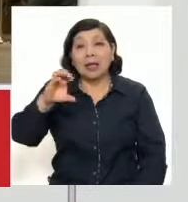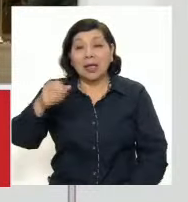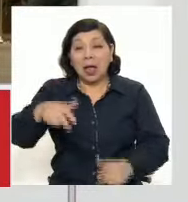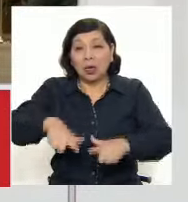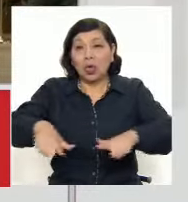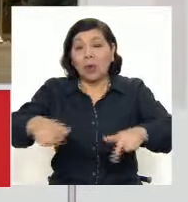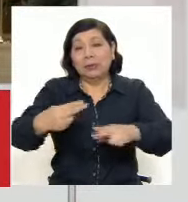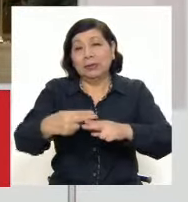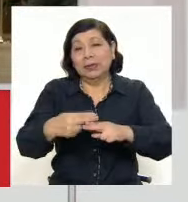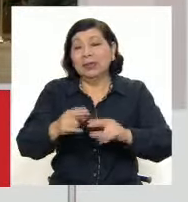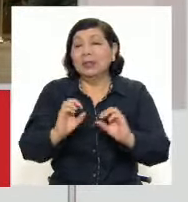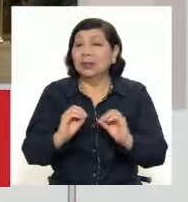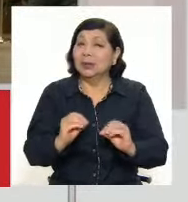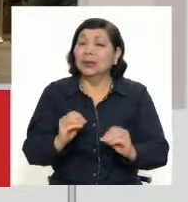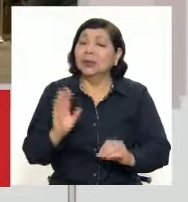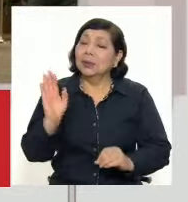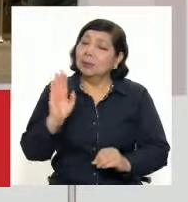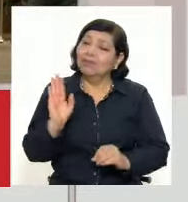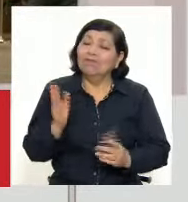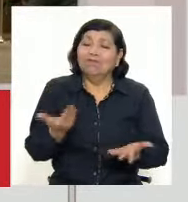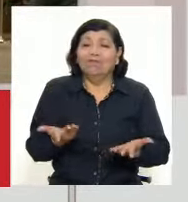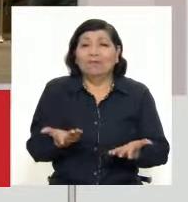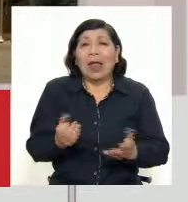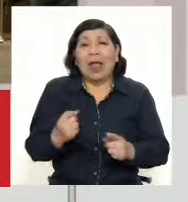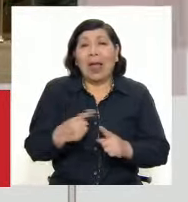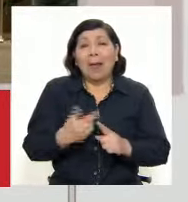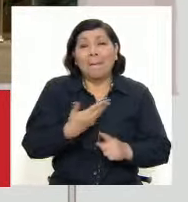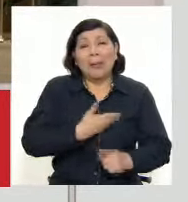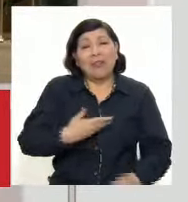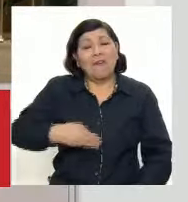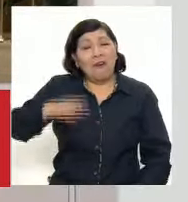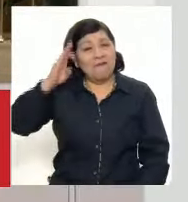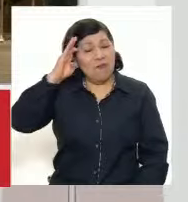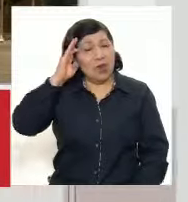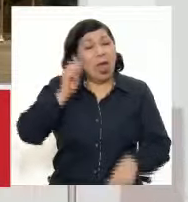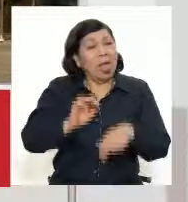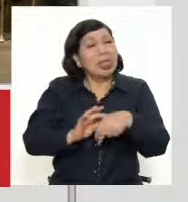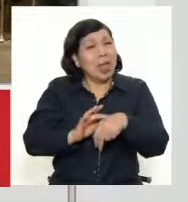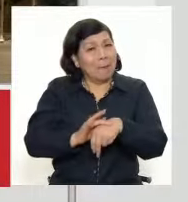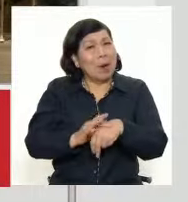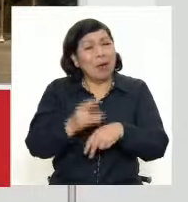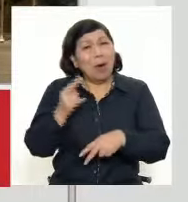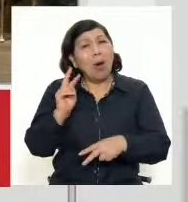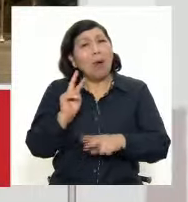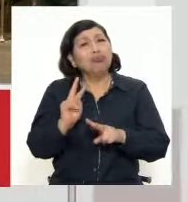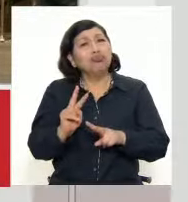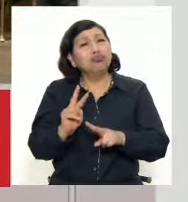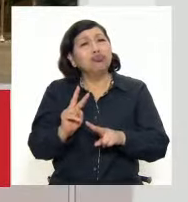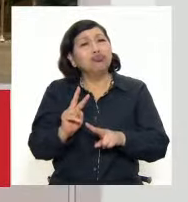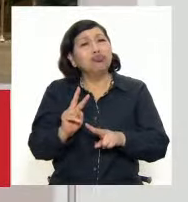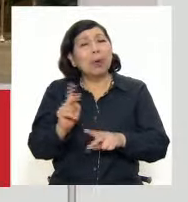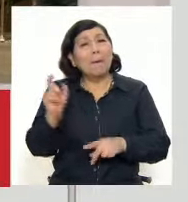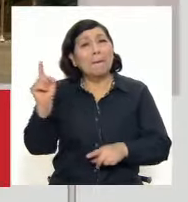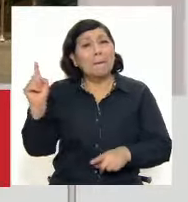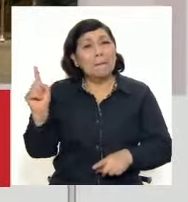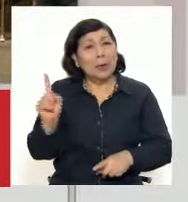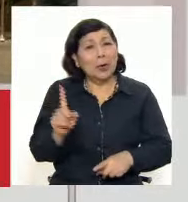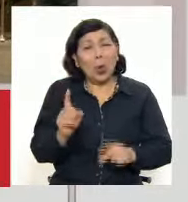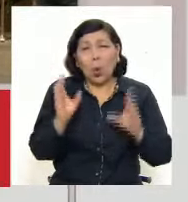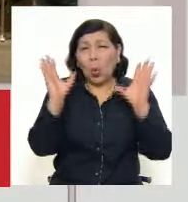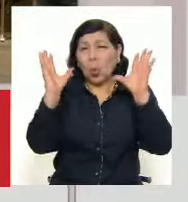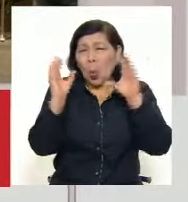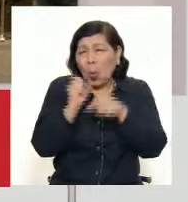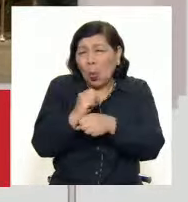en todo caso, dar el último adiós, ¿no?, al expresidente Alberto Fujimori. Y desde muy temprano hemos visto a la primera persona que ha